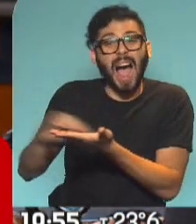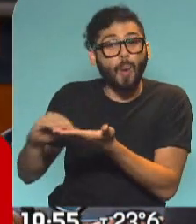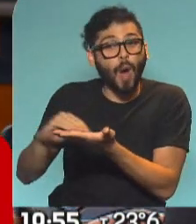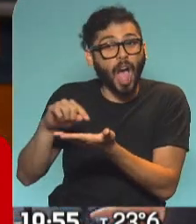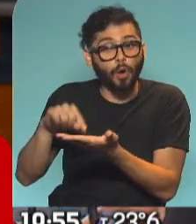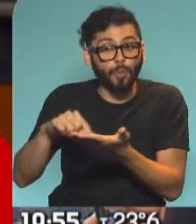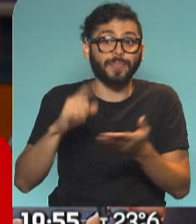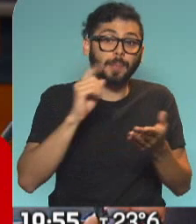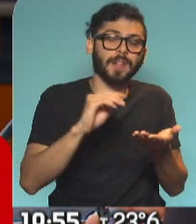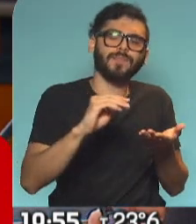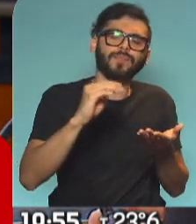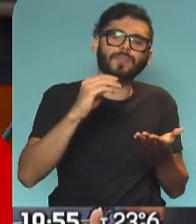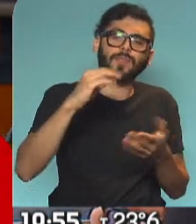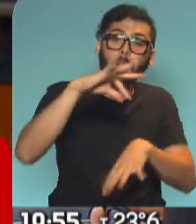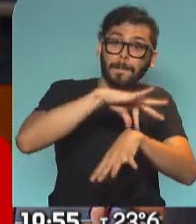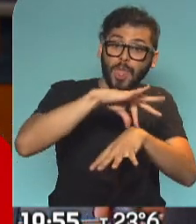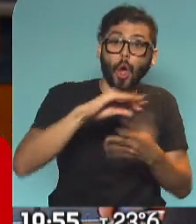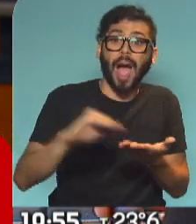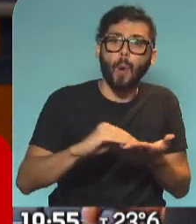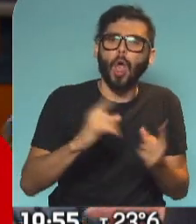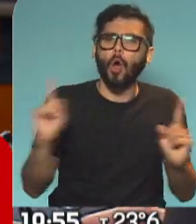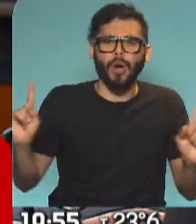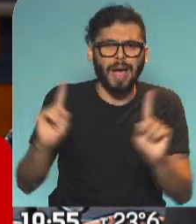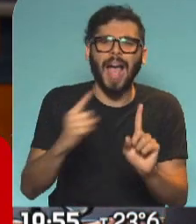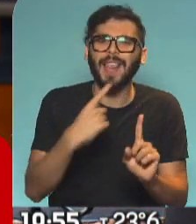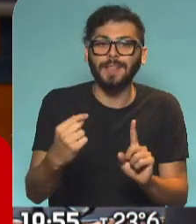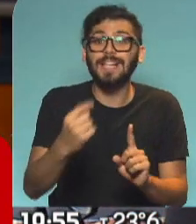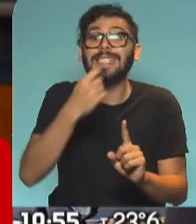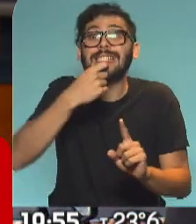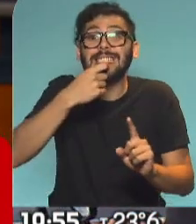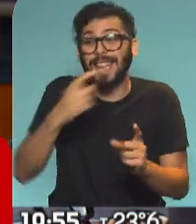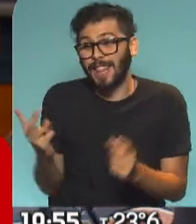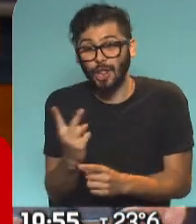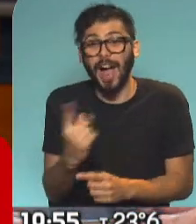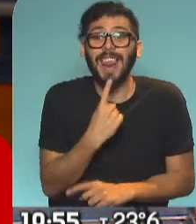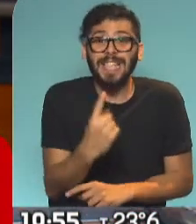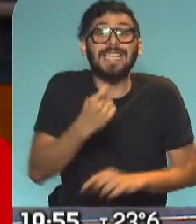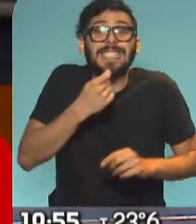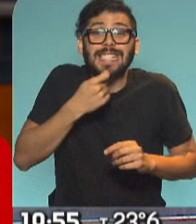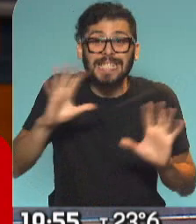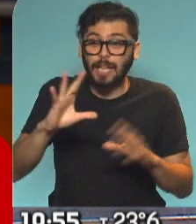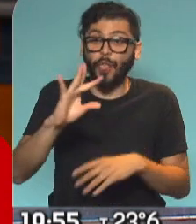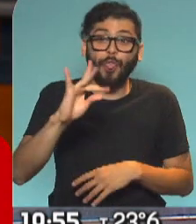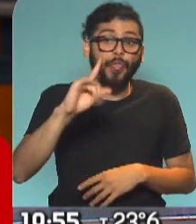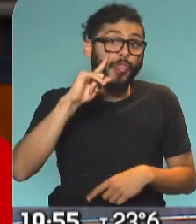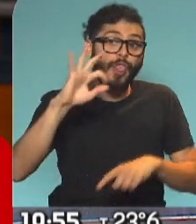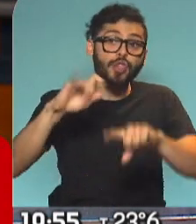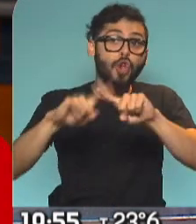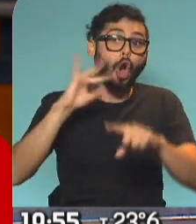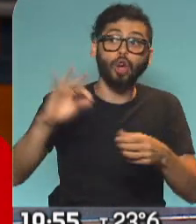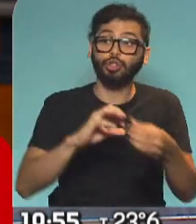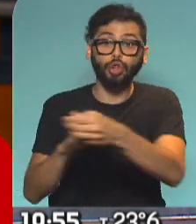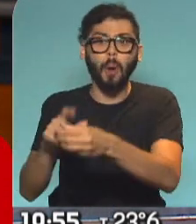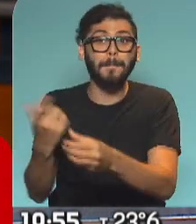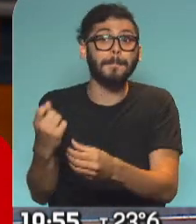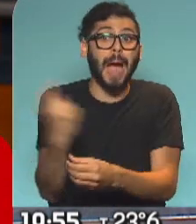del neurocirujano? Que si le hubieran dado el dióxido de cloro Antes. más temprano, el resultado habría sido mejor, no habría sido el resultado de muerte,